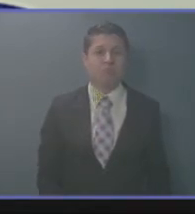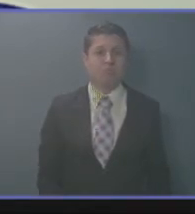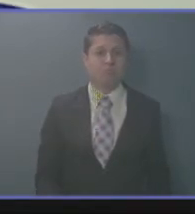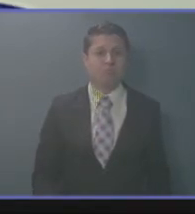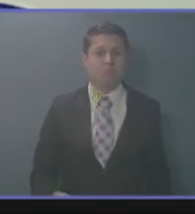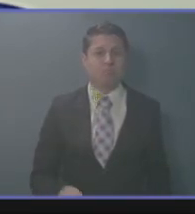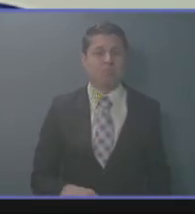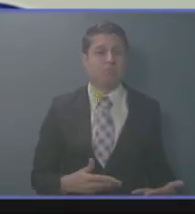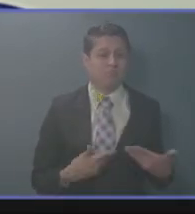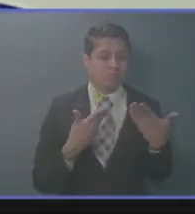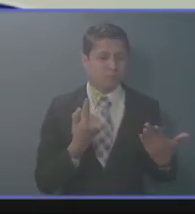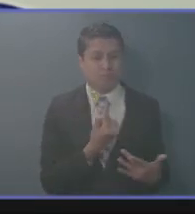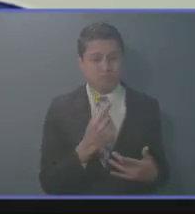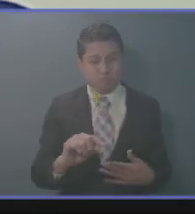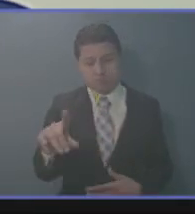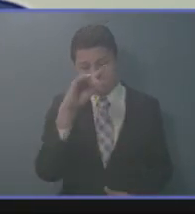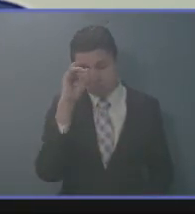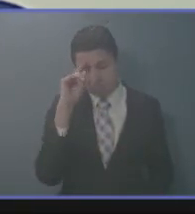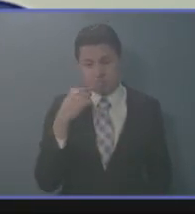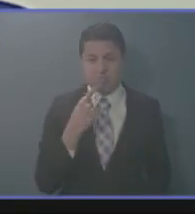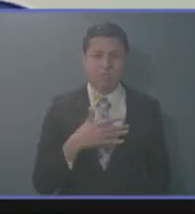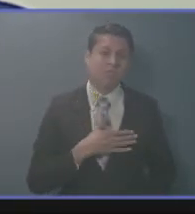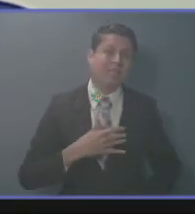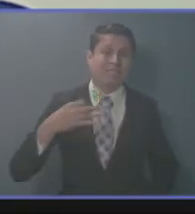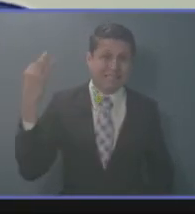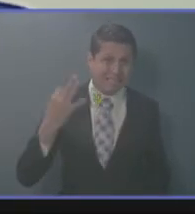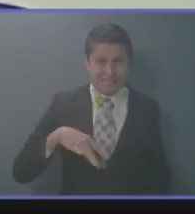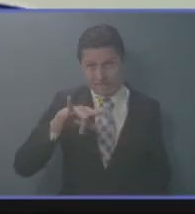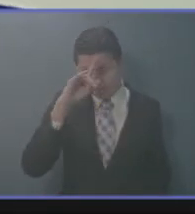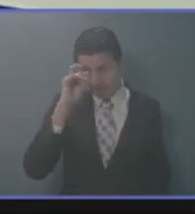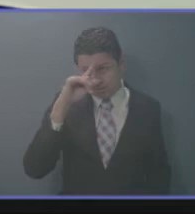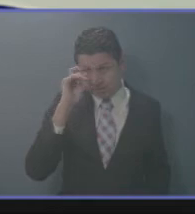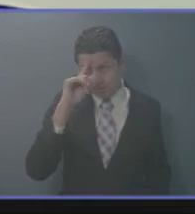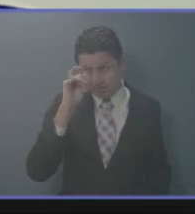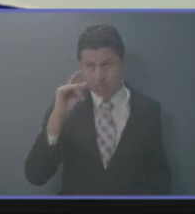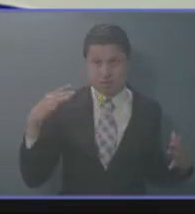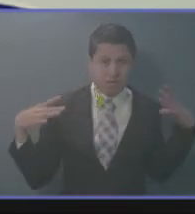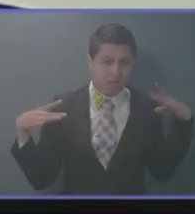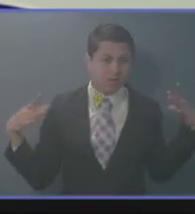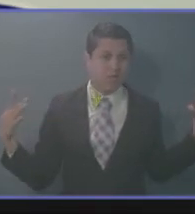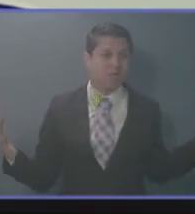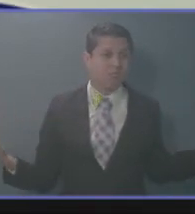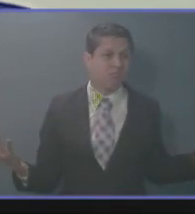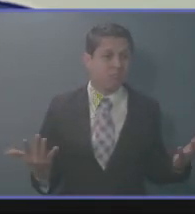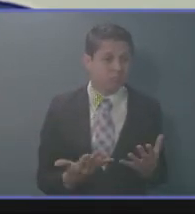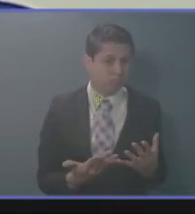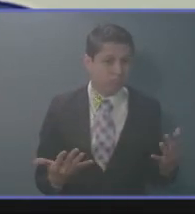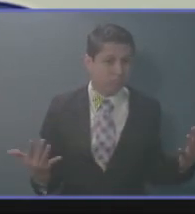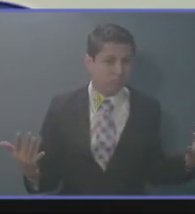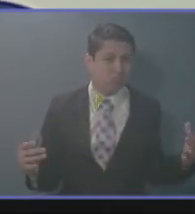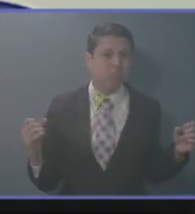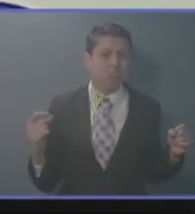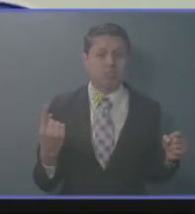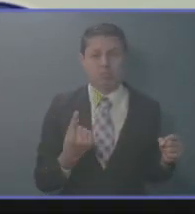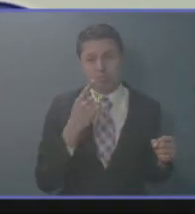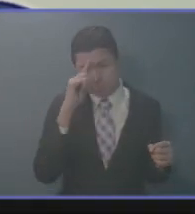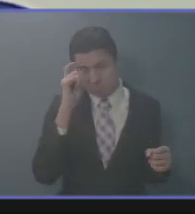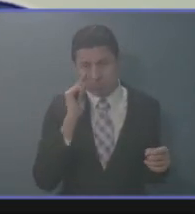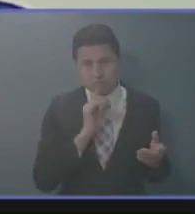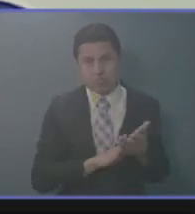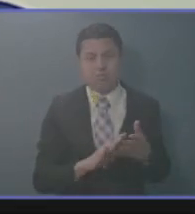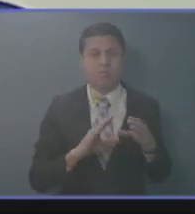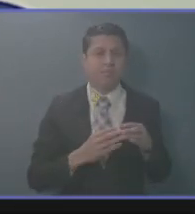para proveer al trabajador que tenga que laborar fuera de las instalaciones actualizadas de las herramientas y